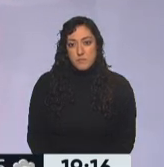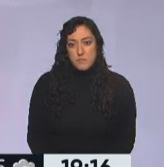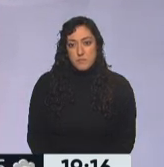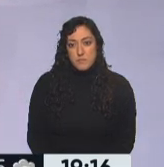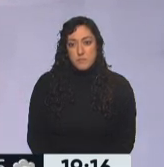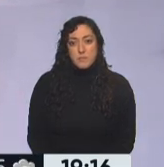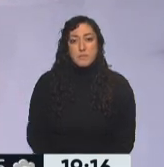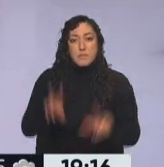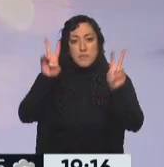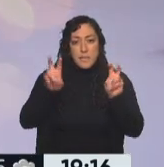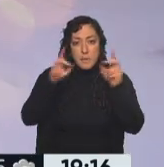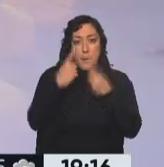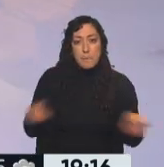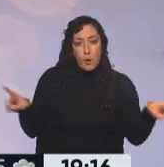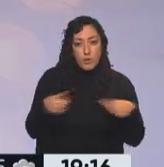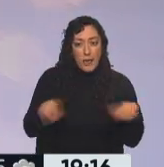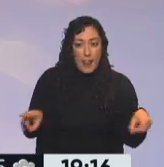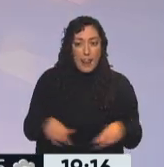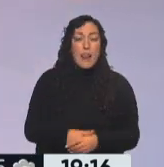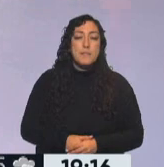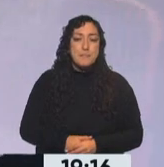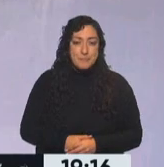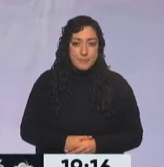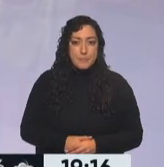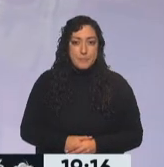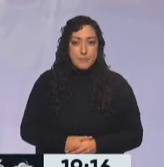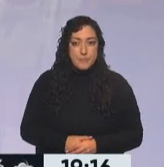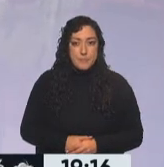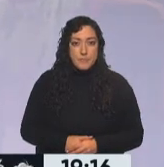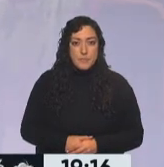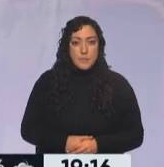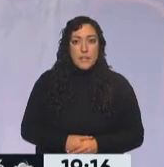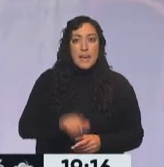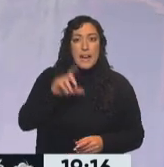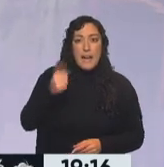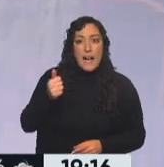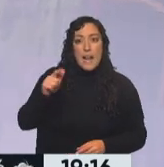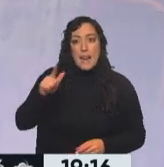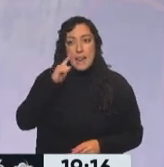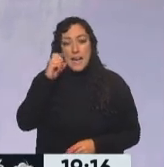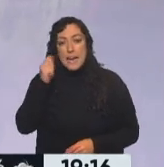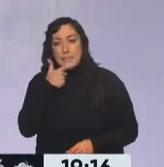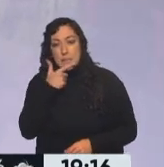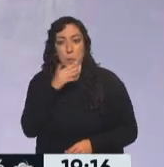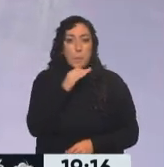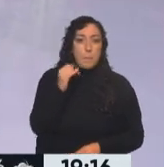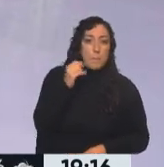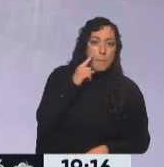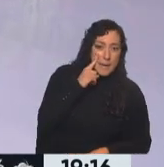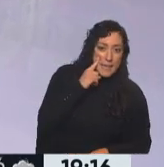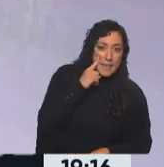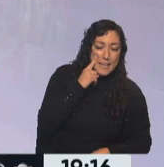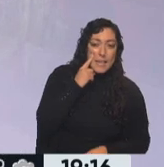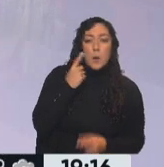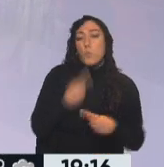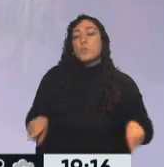la música, nos cambiamos de tema, porque Bombay y los Caligaris estrenaron un nuevo tema que se llama Tu Protector.